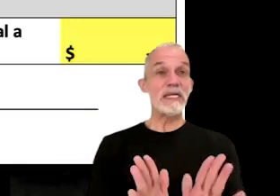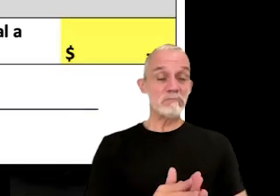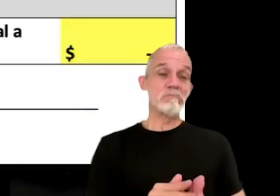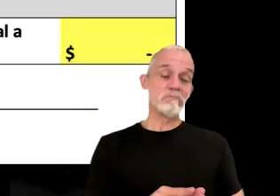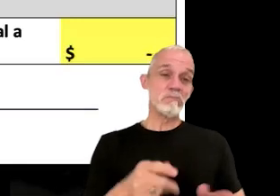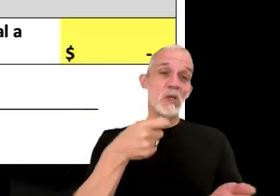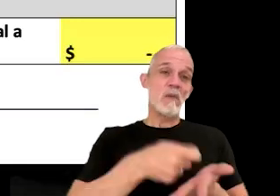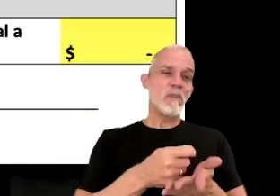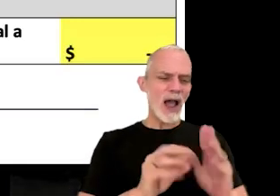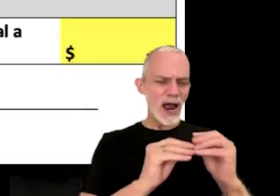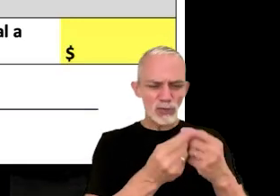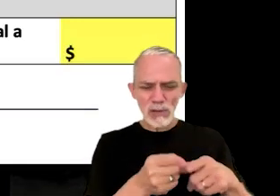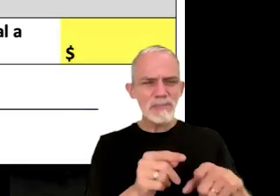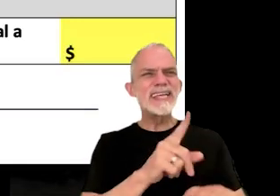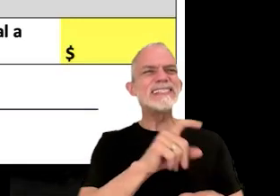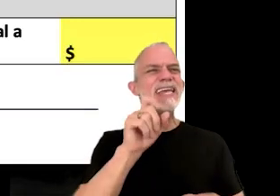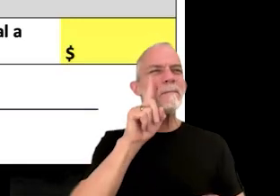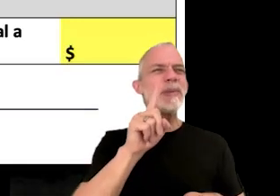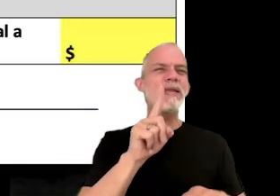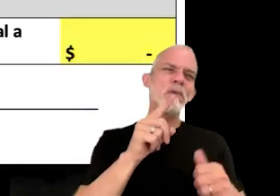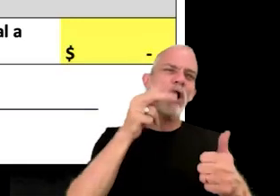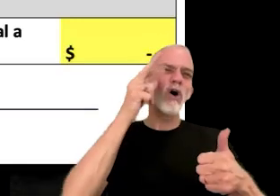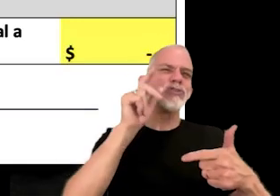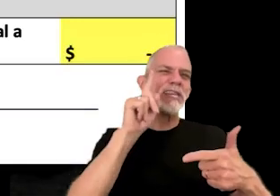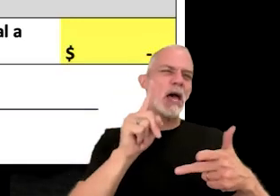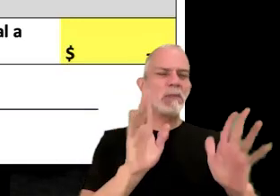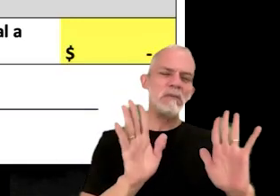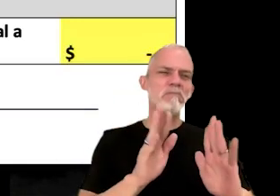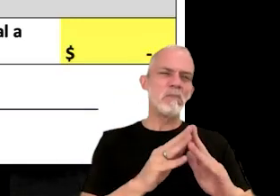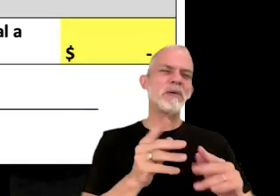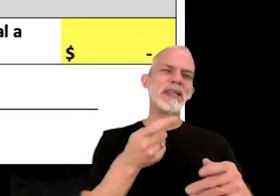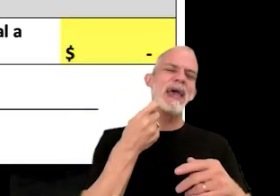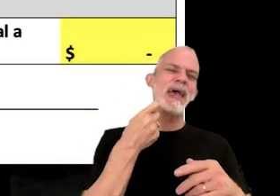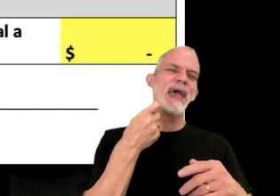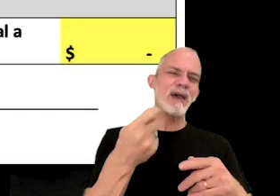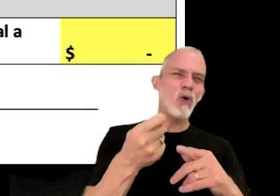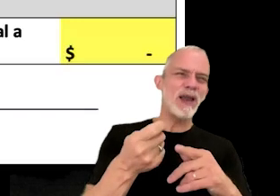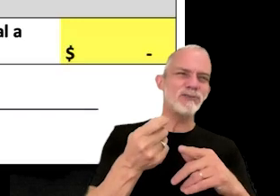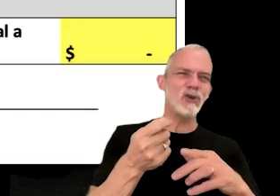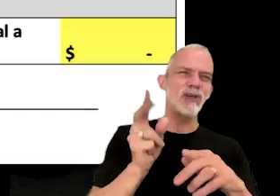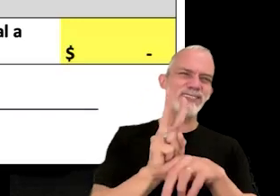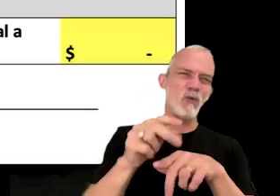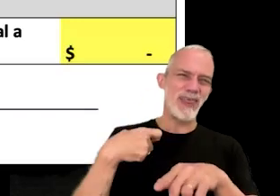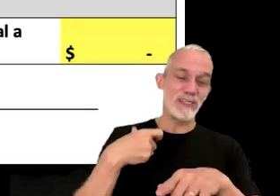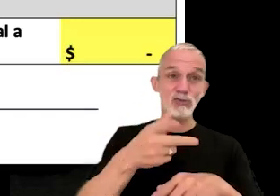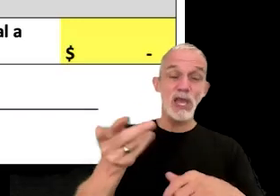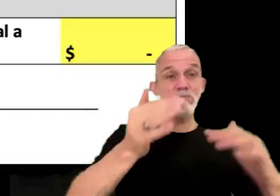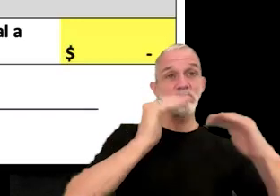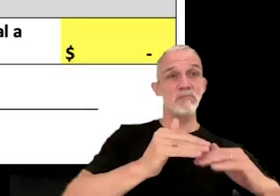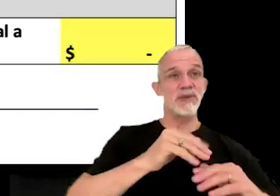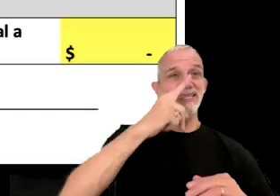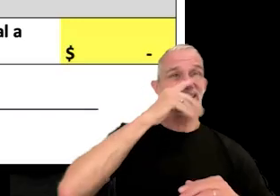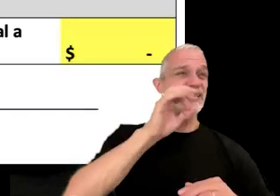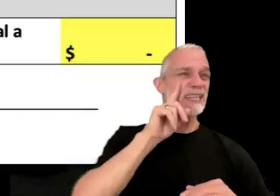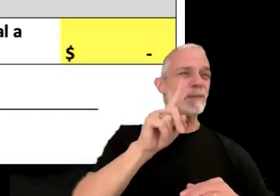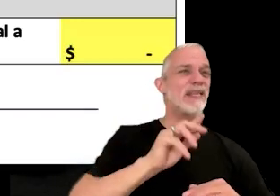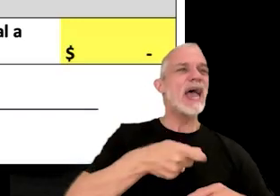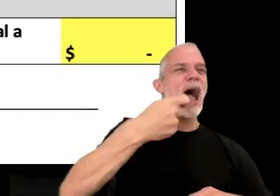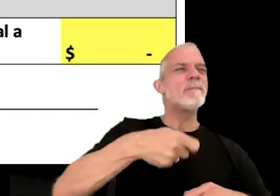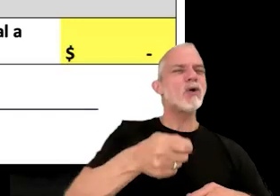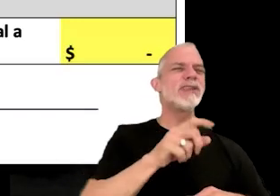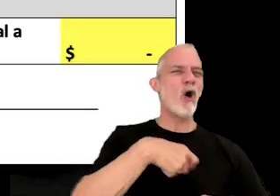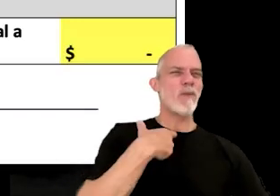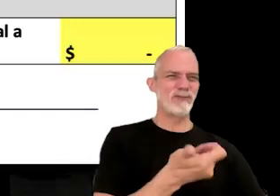pagar 100.000 pesos y 80.000 pesos de seguridad social y 100.000 pesos de aportes y 70.000 pesos de aportes de obra